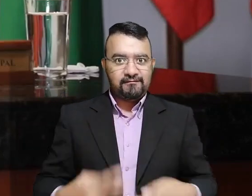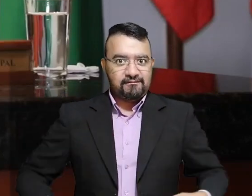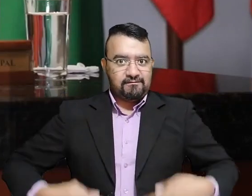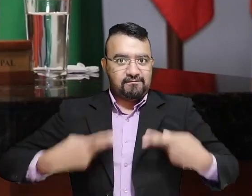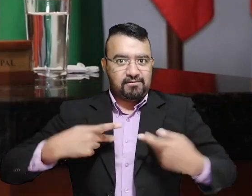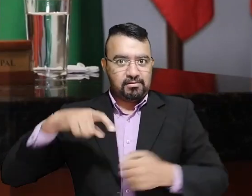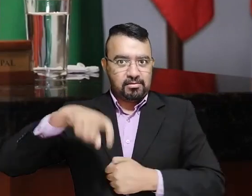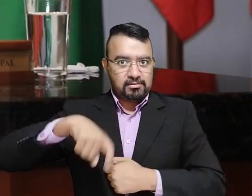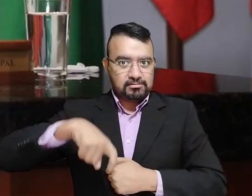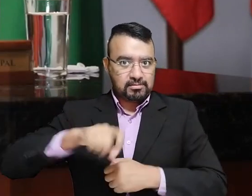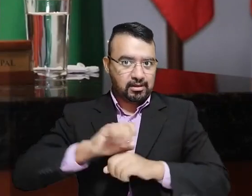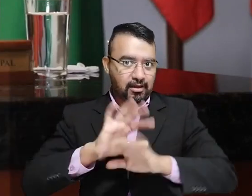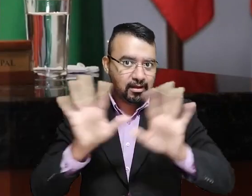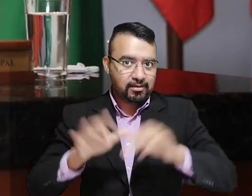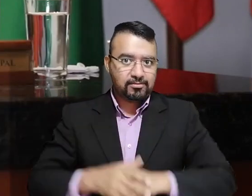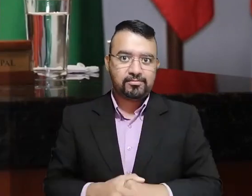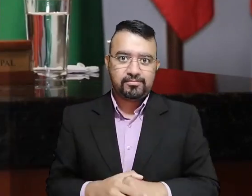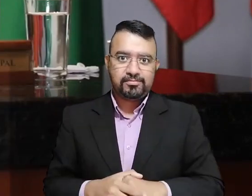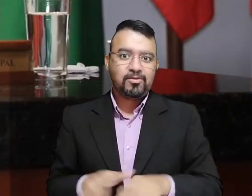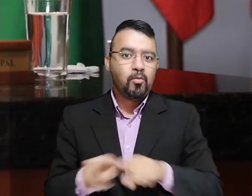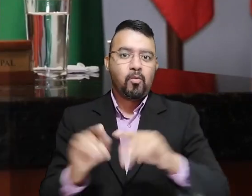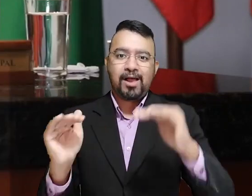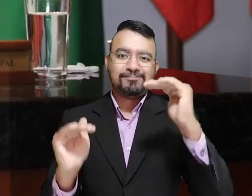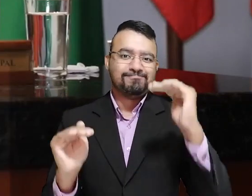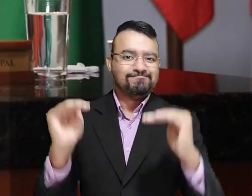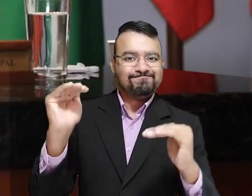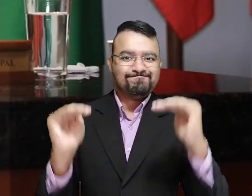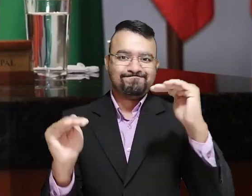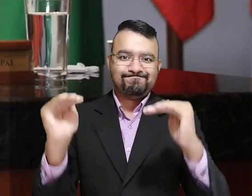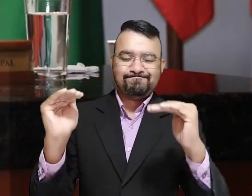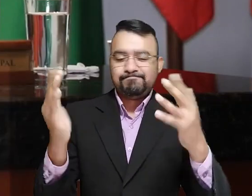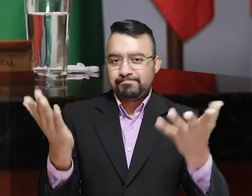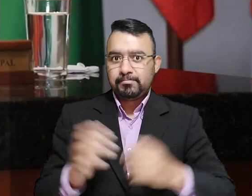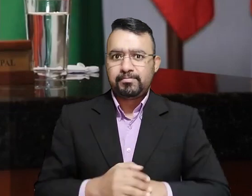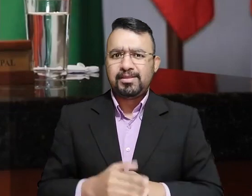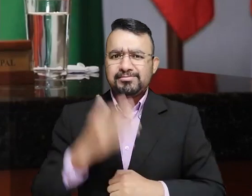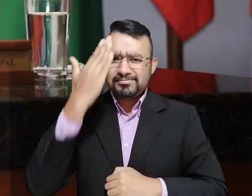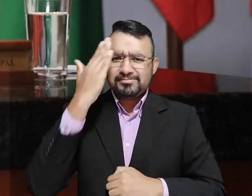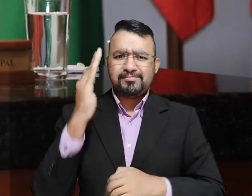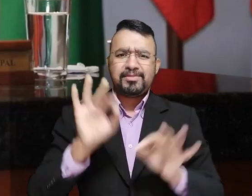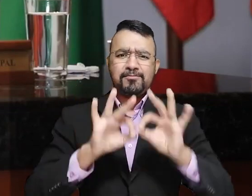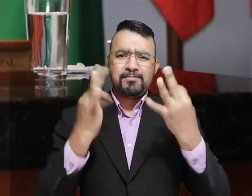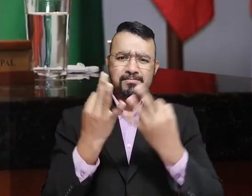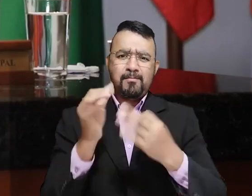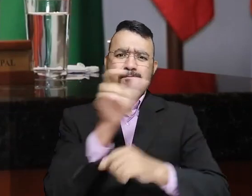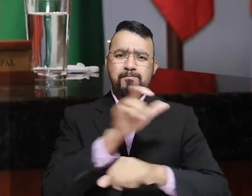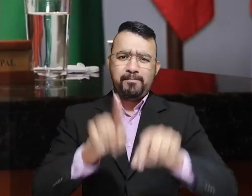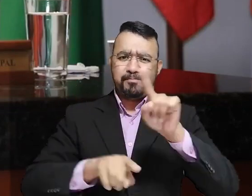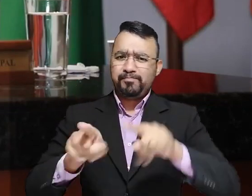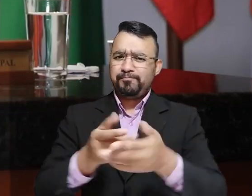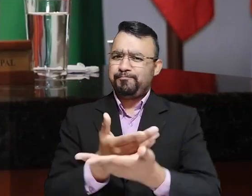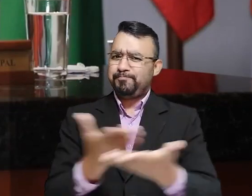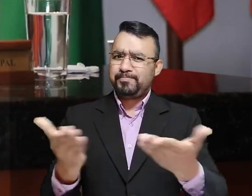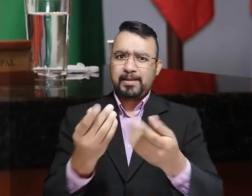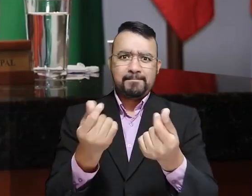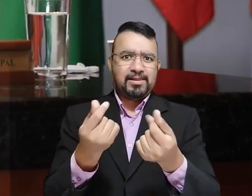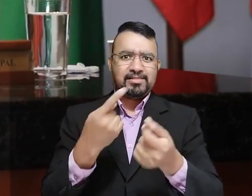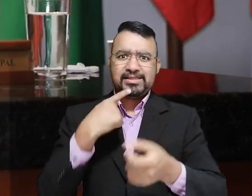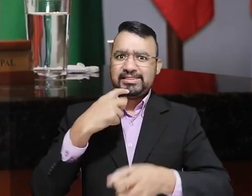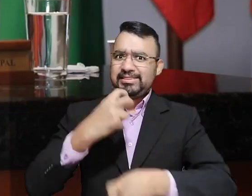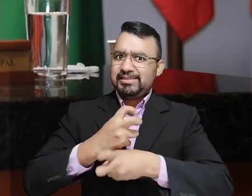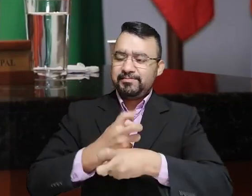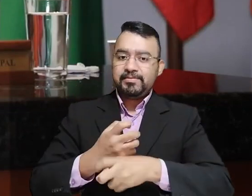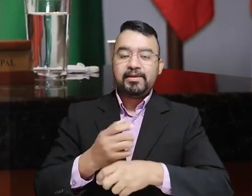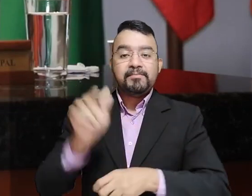eso. Los ingresos familiares están altamente golpeados. Mucha parte del